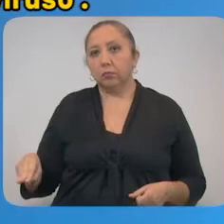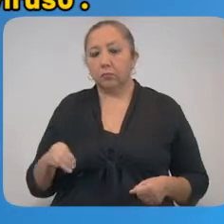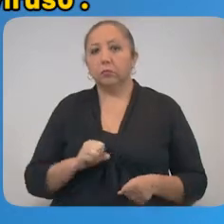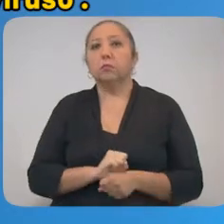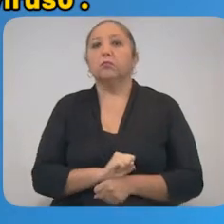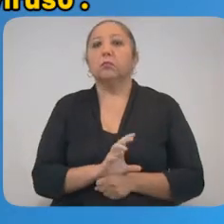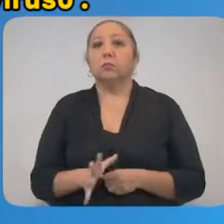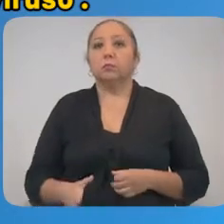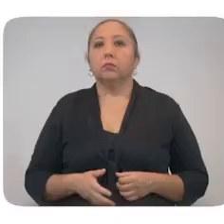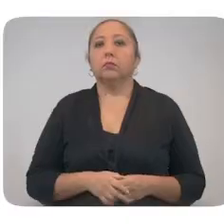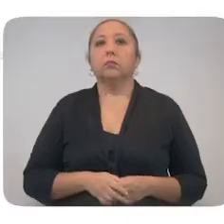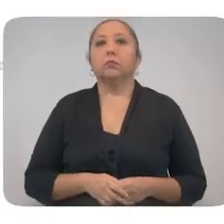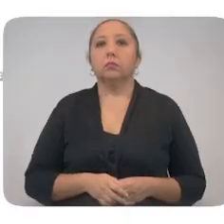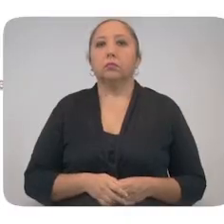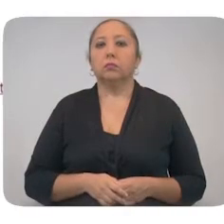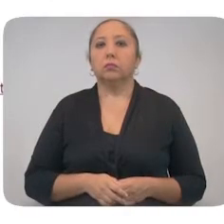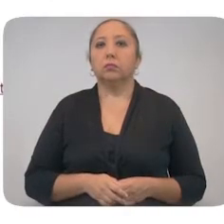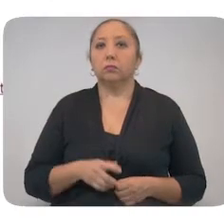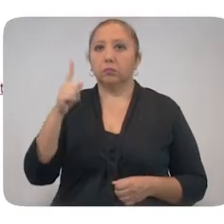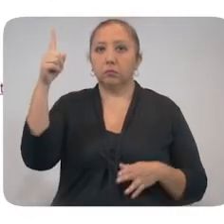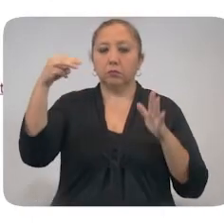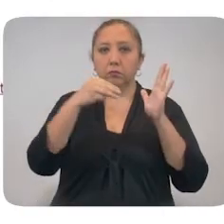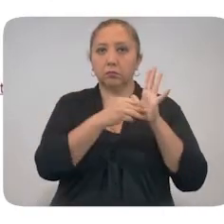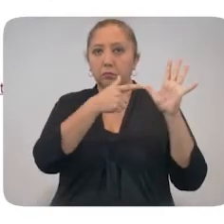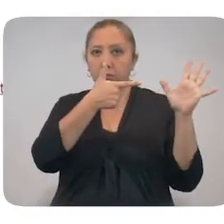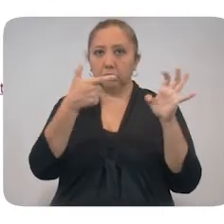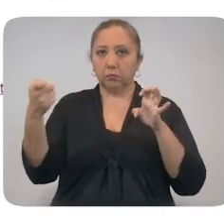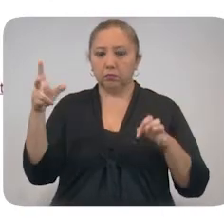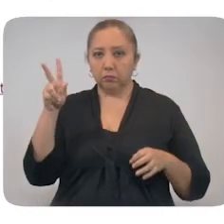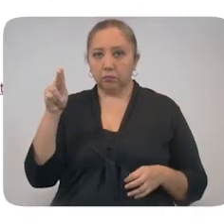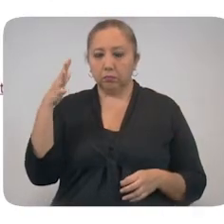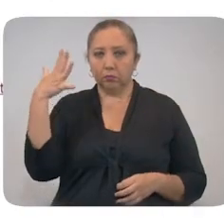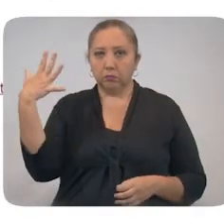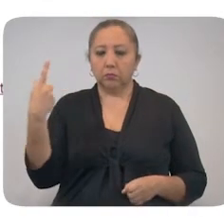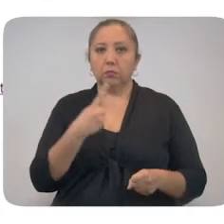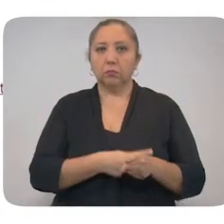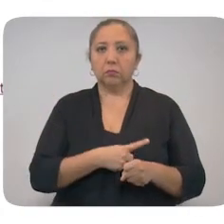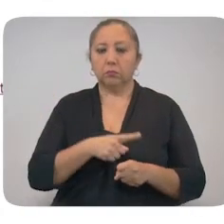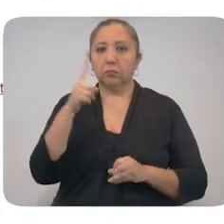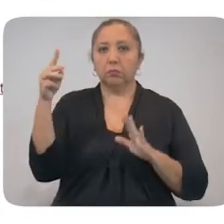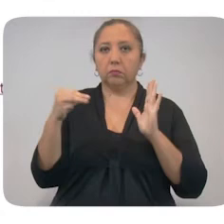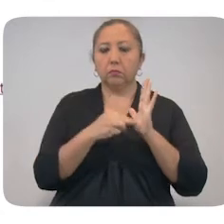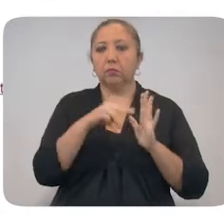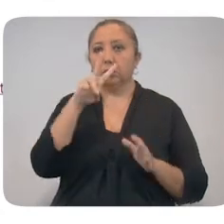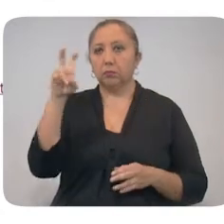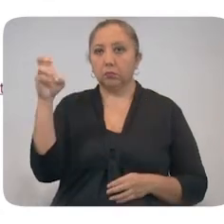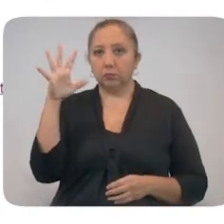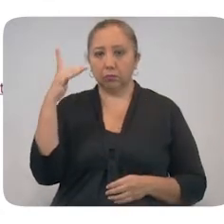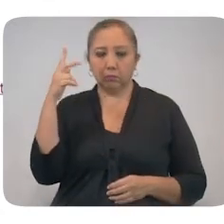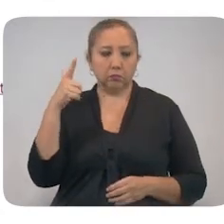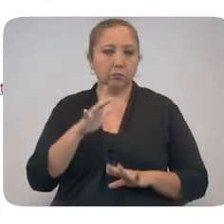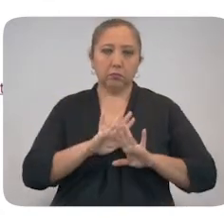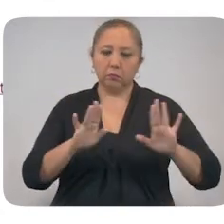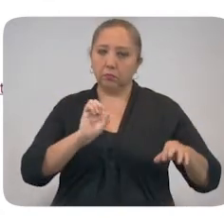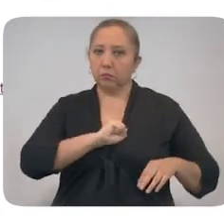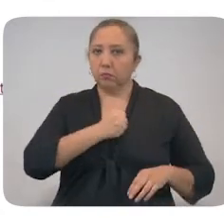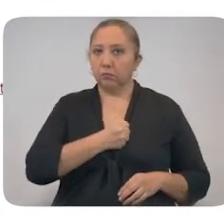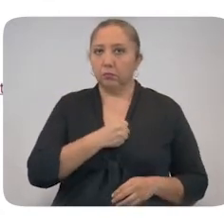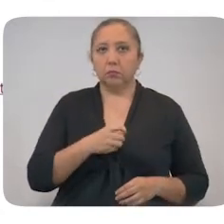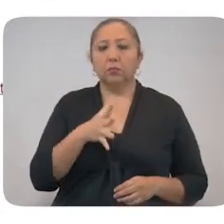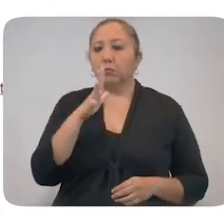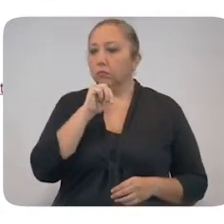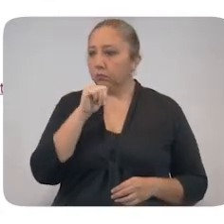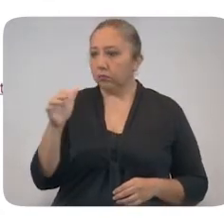del coronavirus. De los 1.785 casos confirmados, 1.257 ya se recuperaron, no